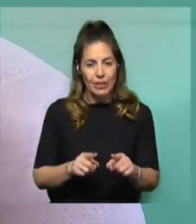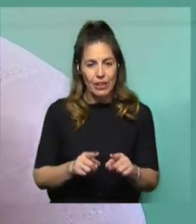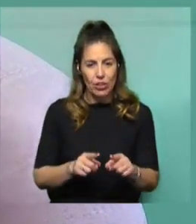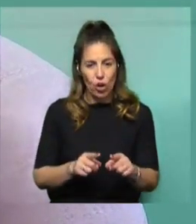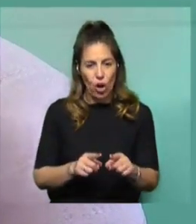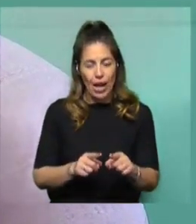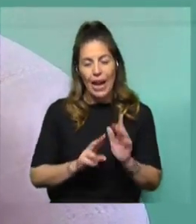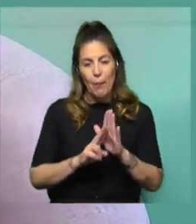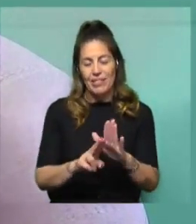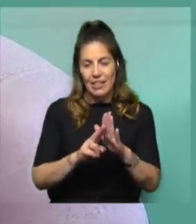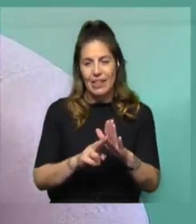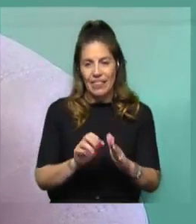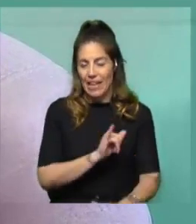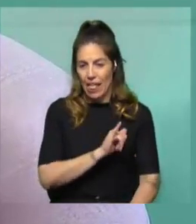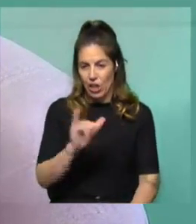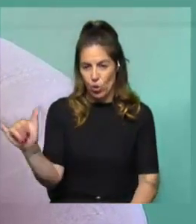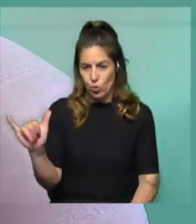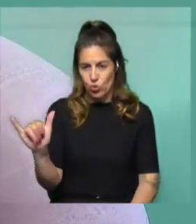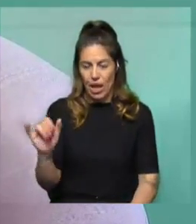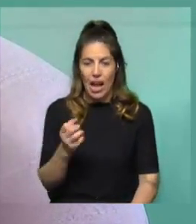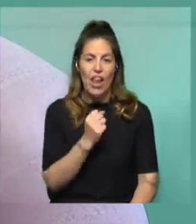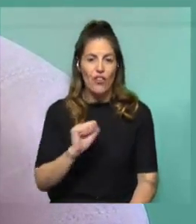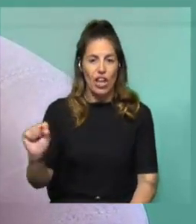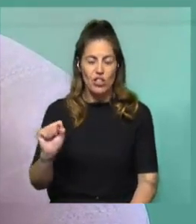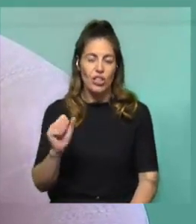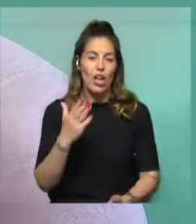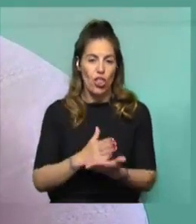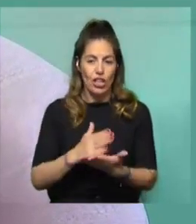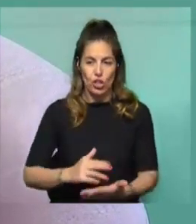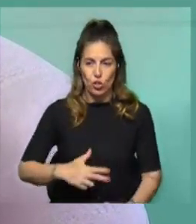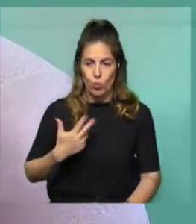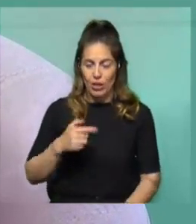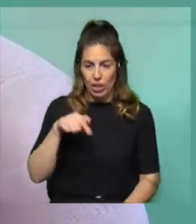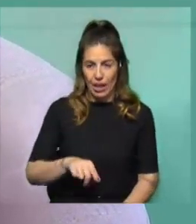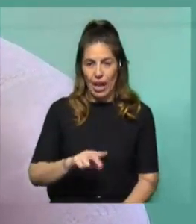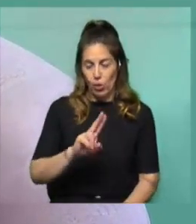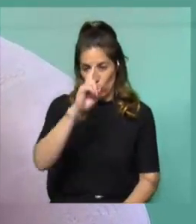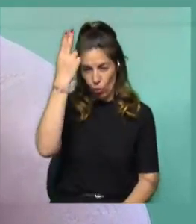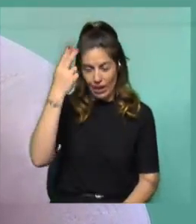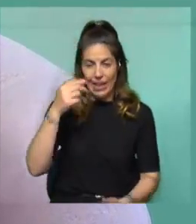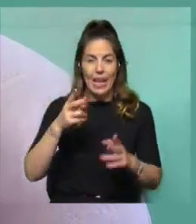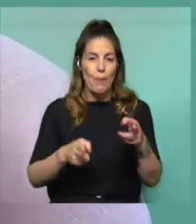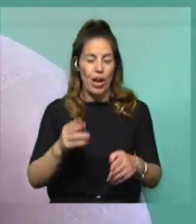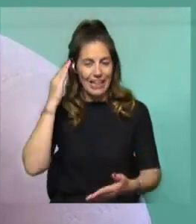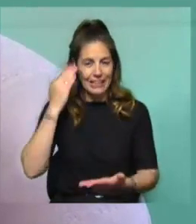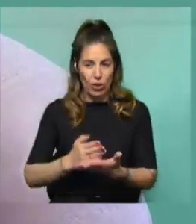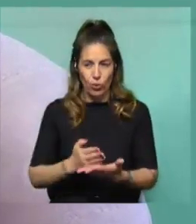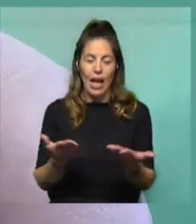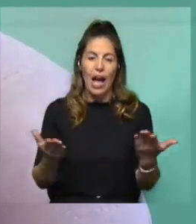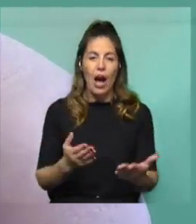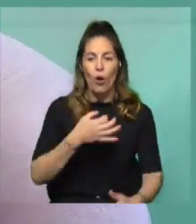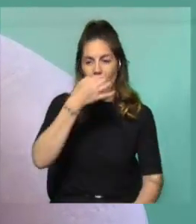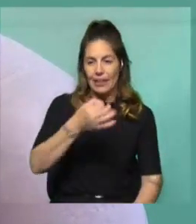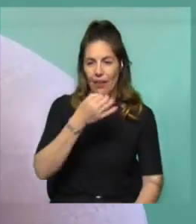de la denuncia de las violaciones a los derechos humanos aquí en Uruguay en dictadura. En estos momentos se está hablando Rafael